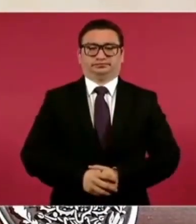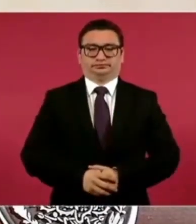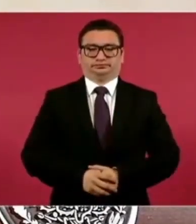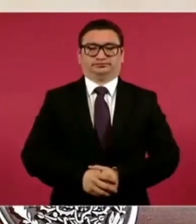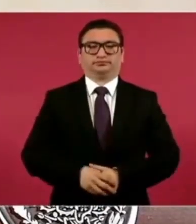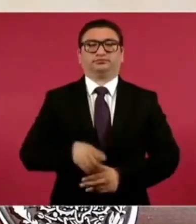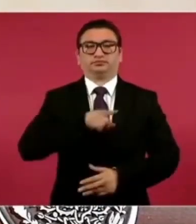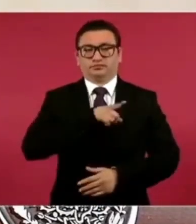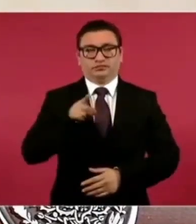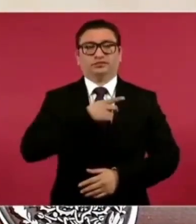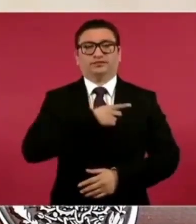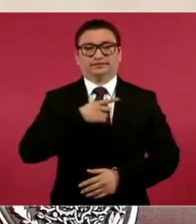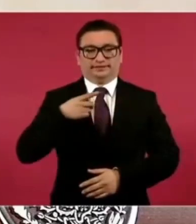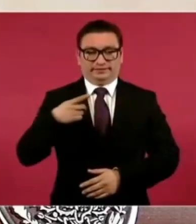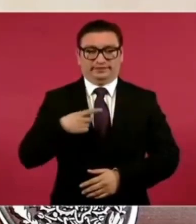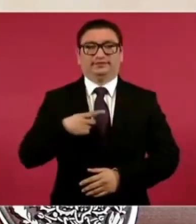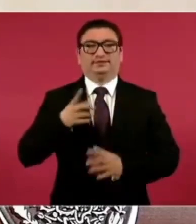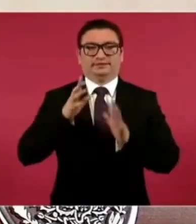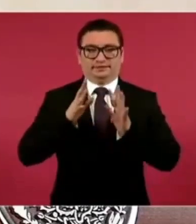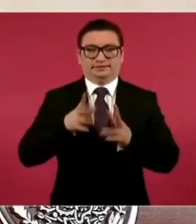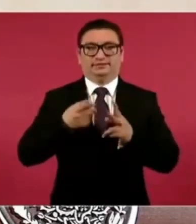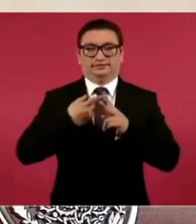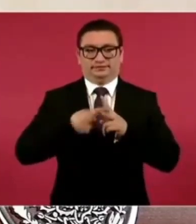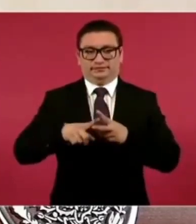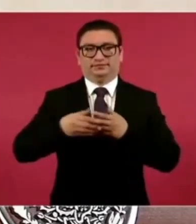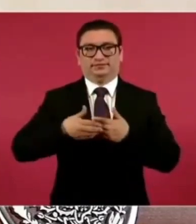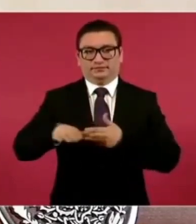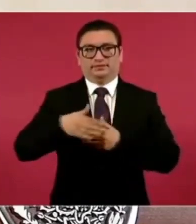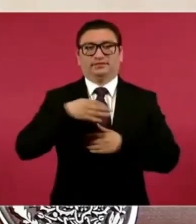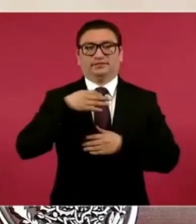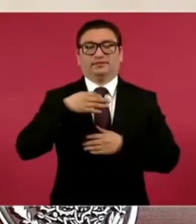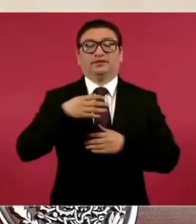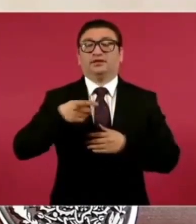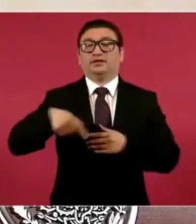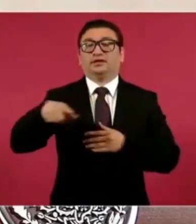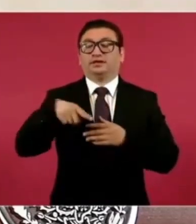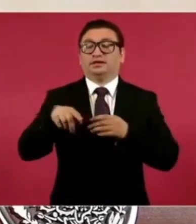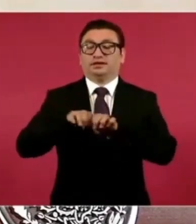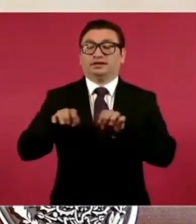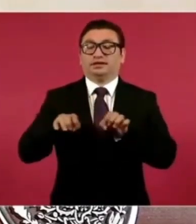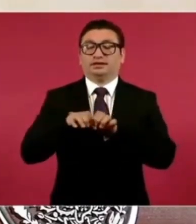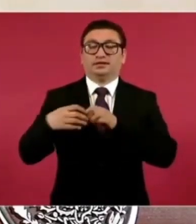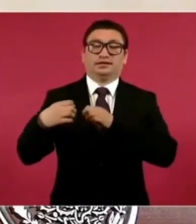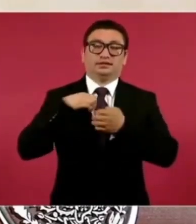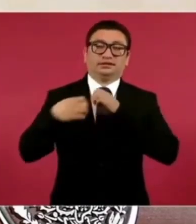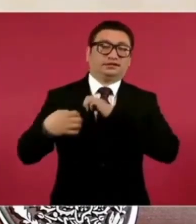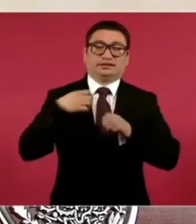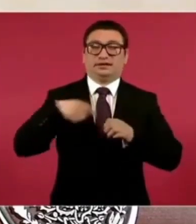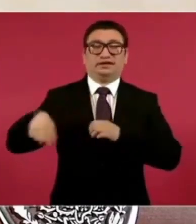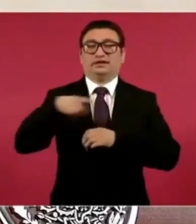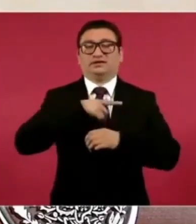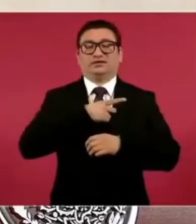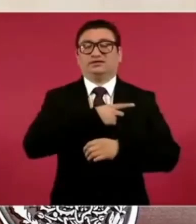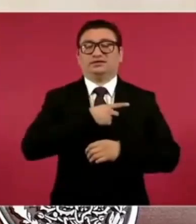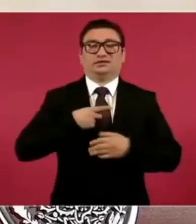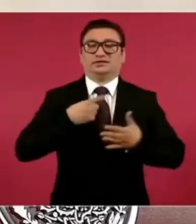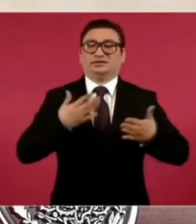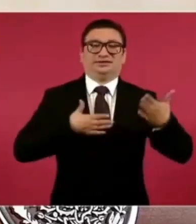Deberían de estar ya empezando a hacer las fiestas. Mis adversarios, ya me voy.